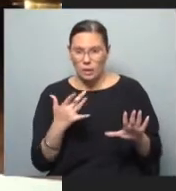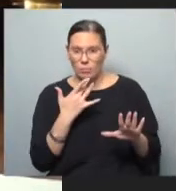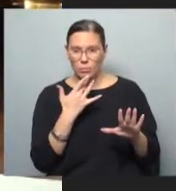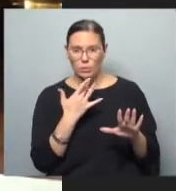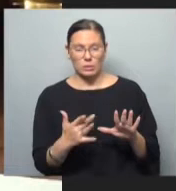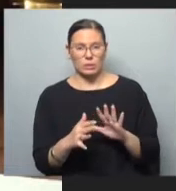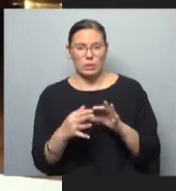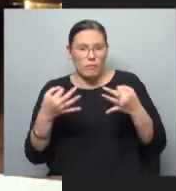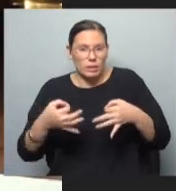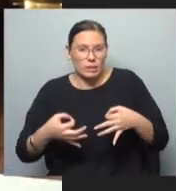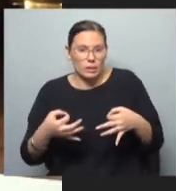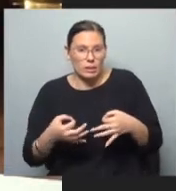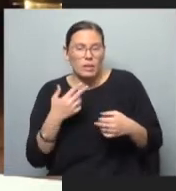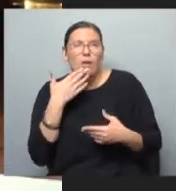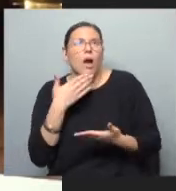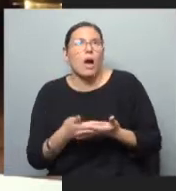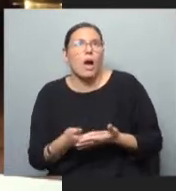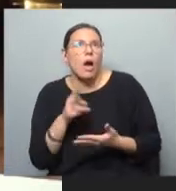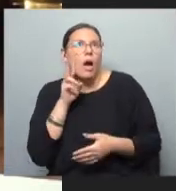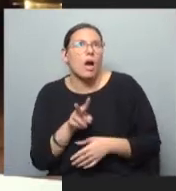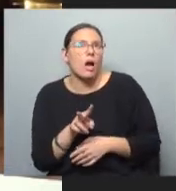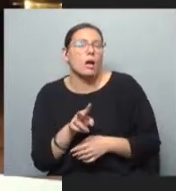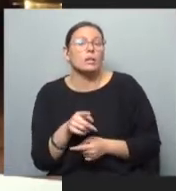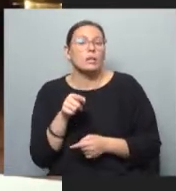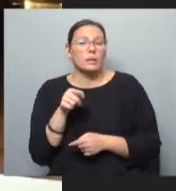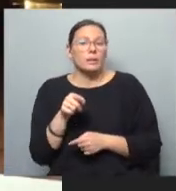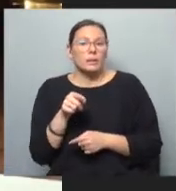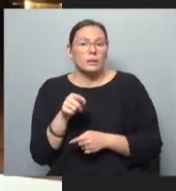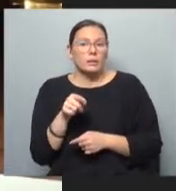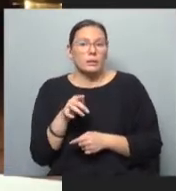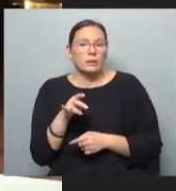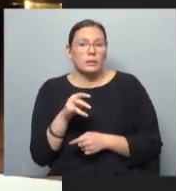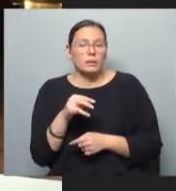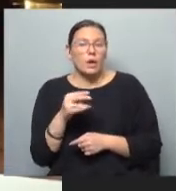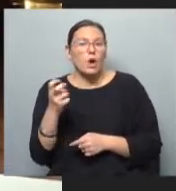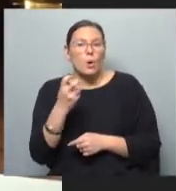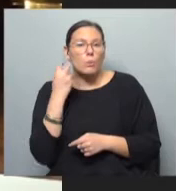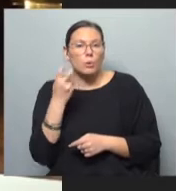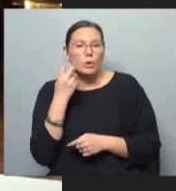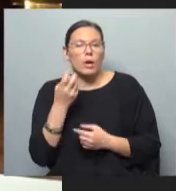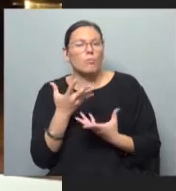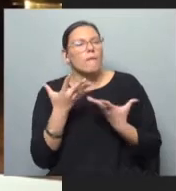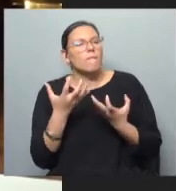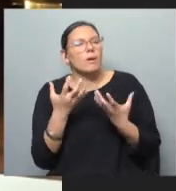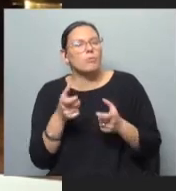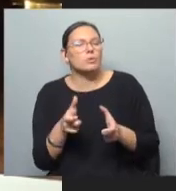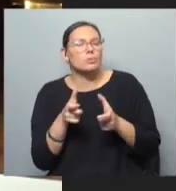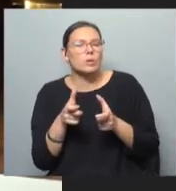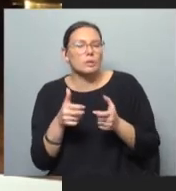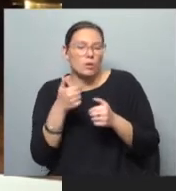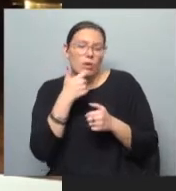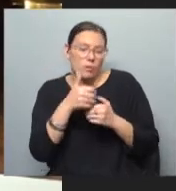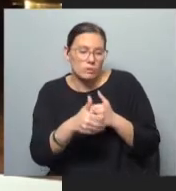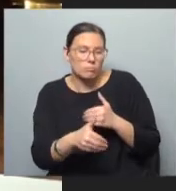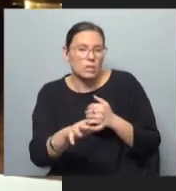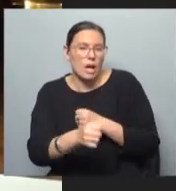realmente son impactantes. Eso como, busca como unos buenos deseos, digamos, para lo que resta del año, sobre